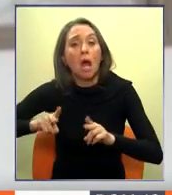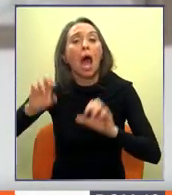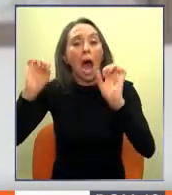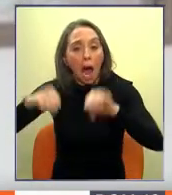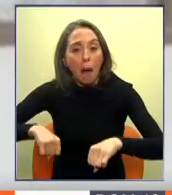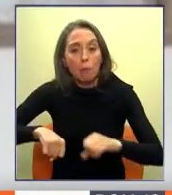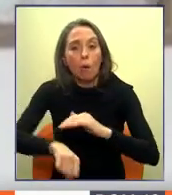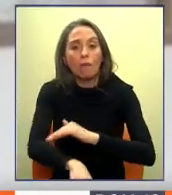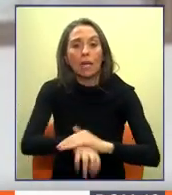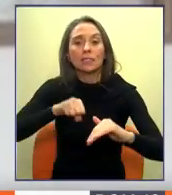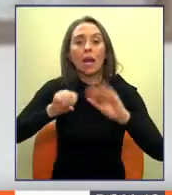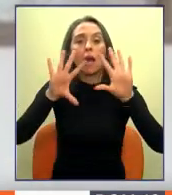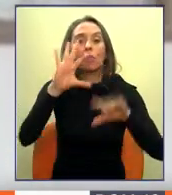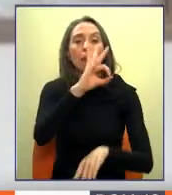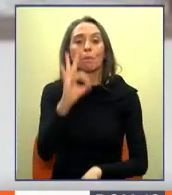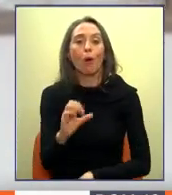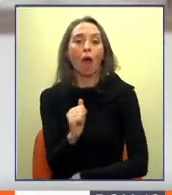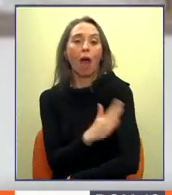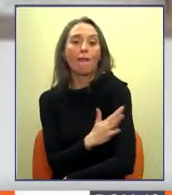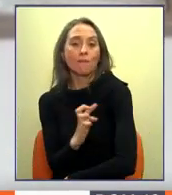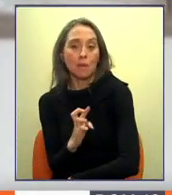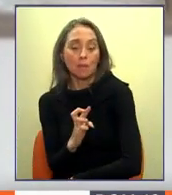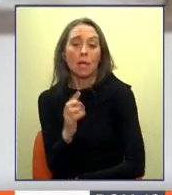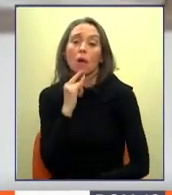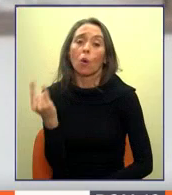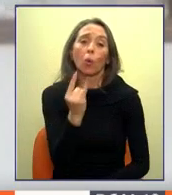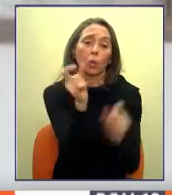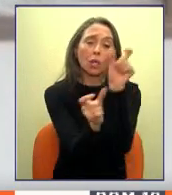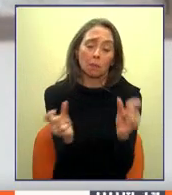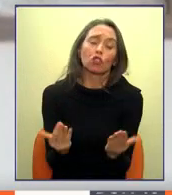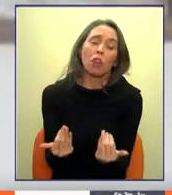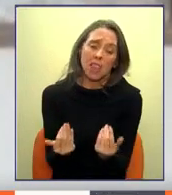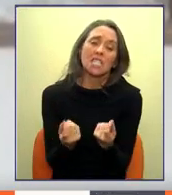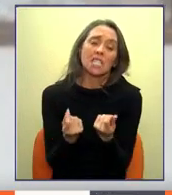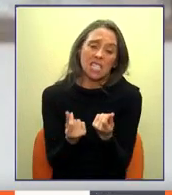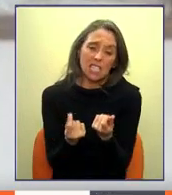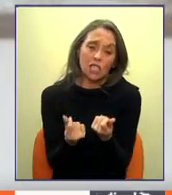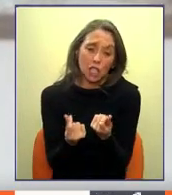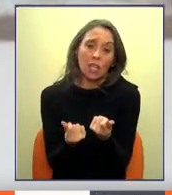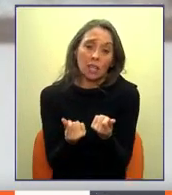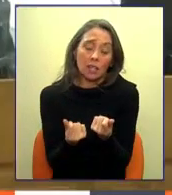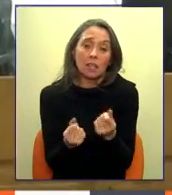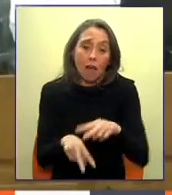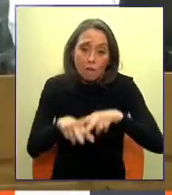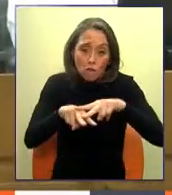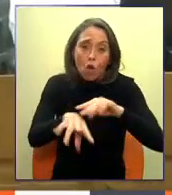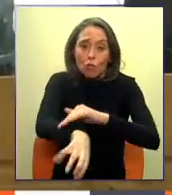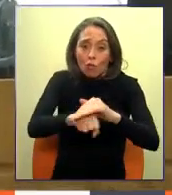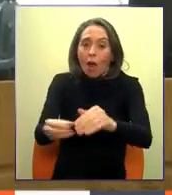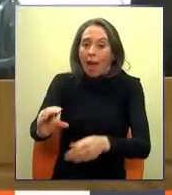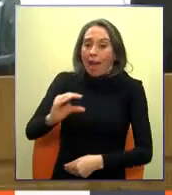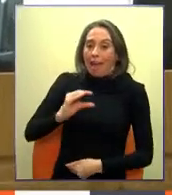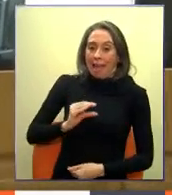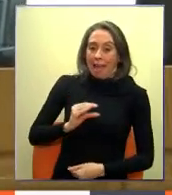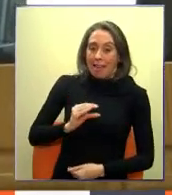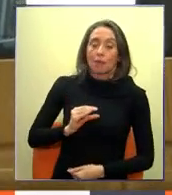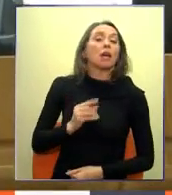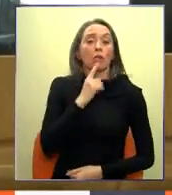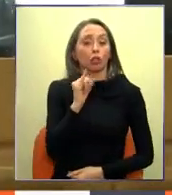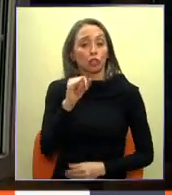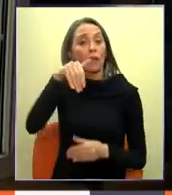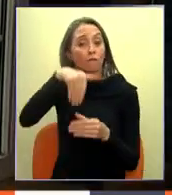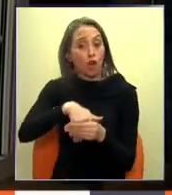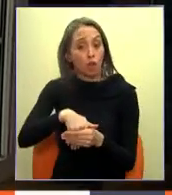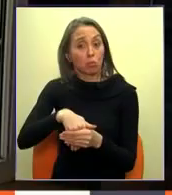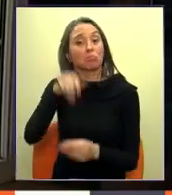10 por ciento hay una necesidad urgente generalizada de tener disponibilidades pero aunque comprometió su voto el senador